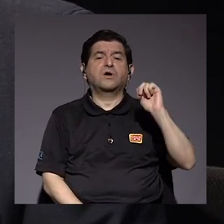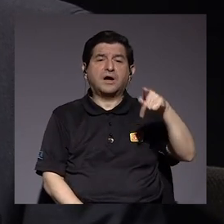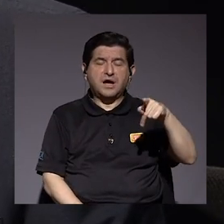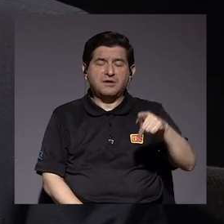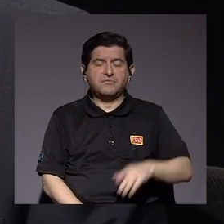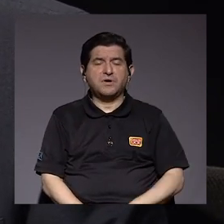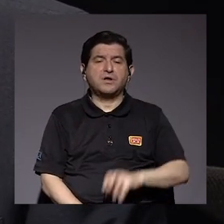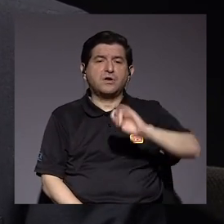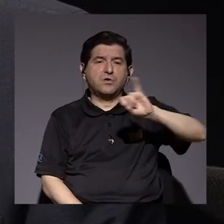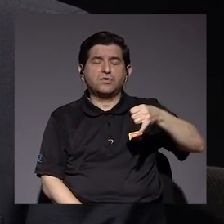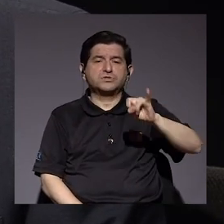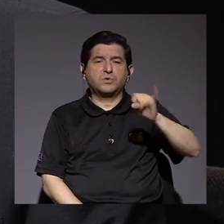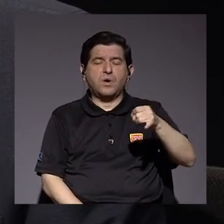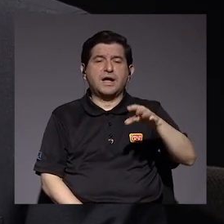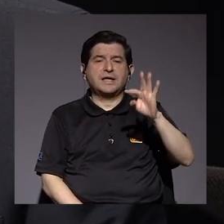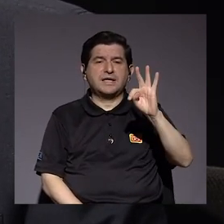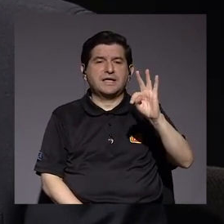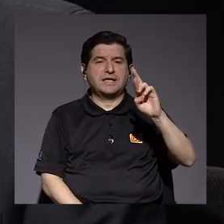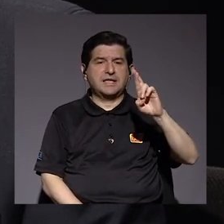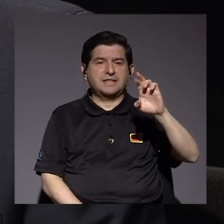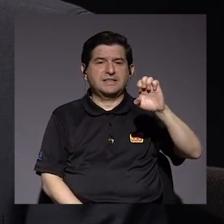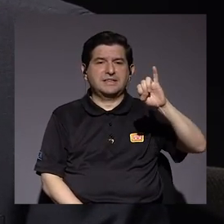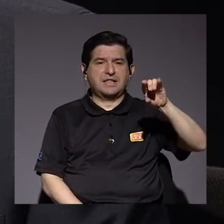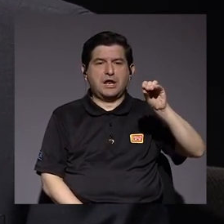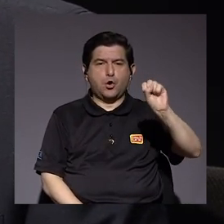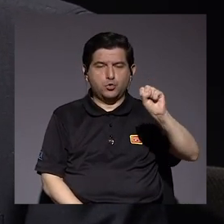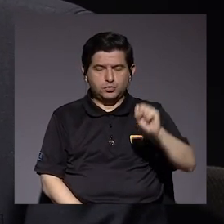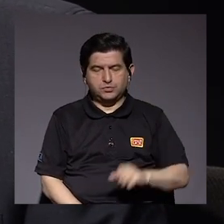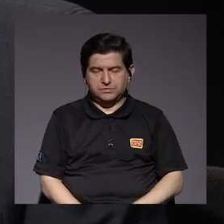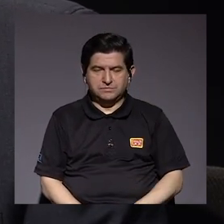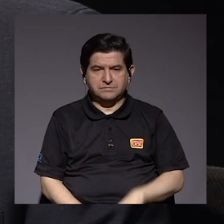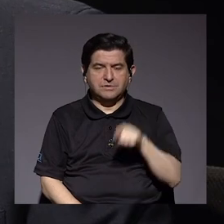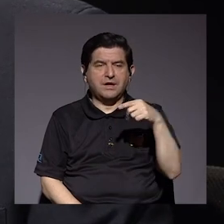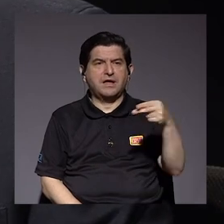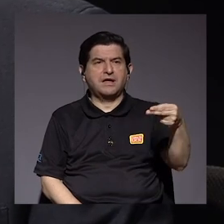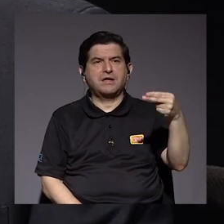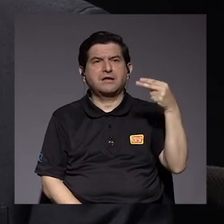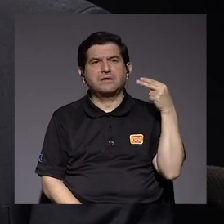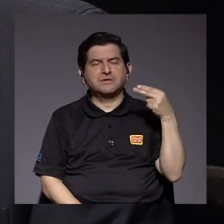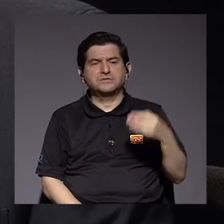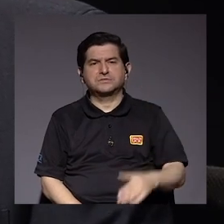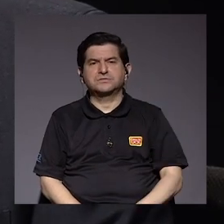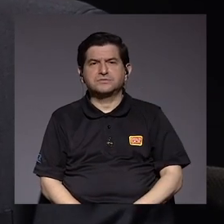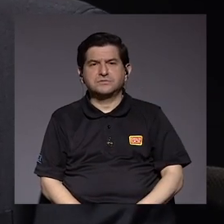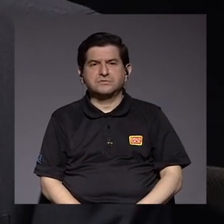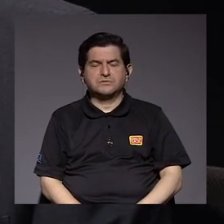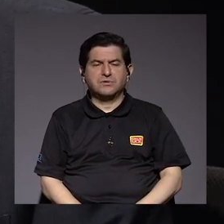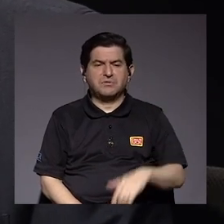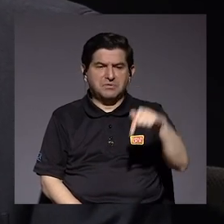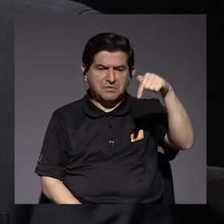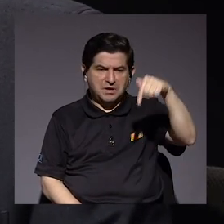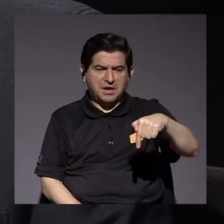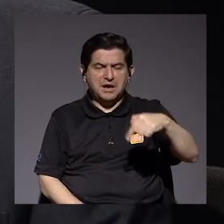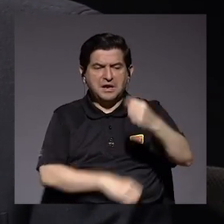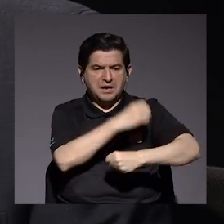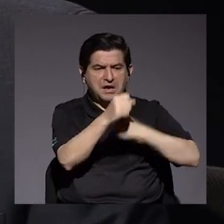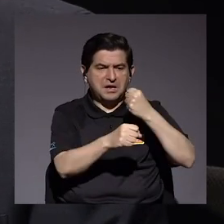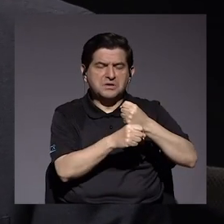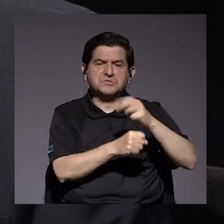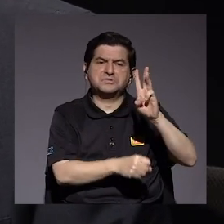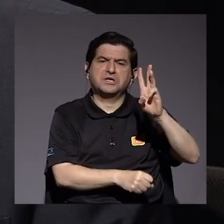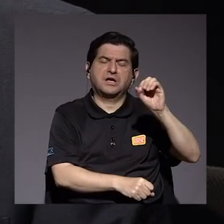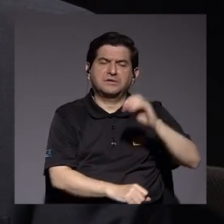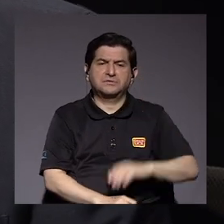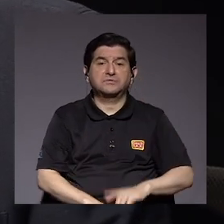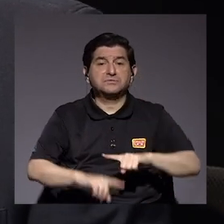pacheco y josé joaquín trejos en la historia en la historia y este de los años